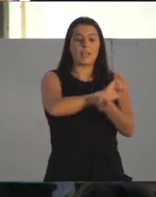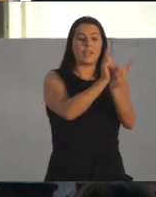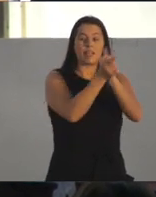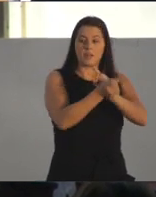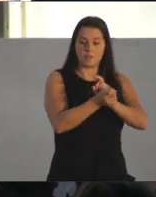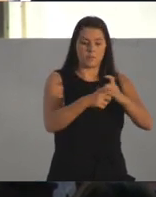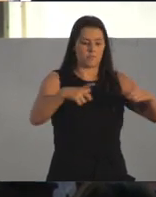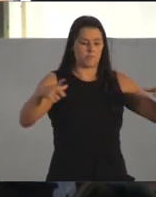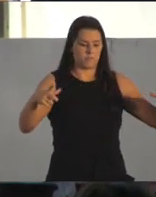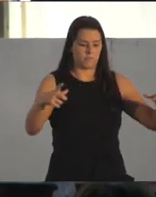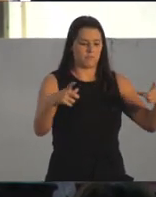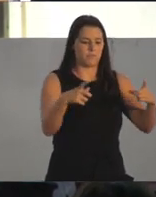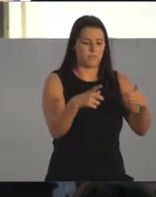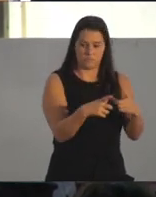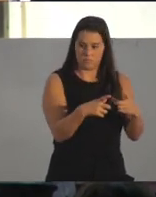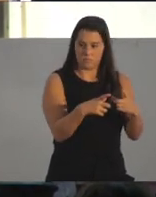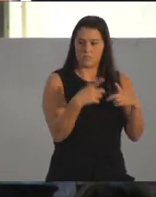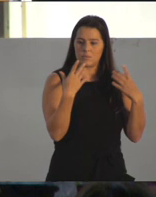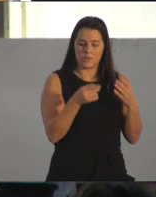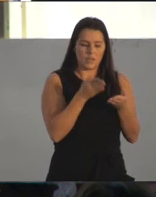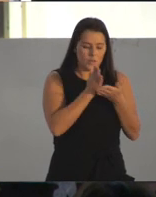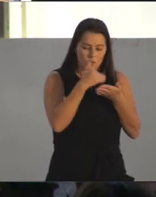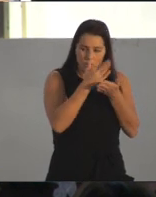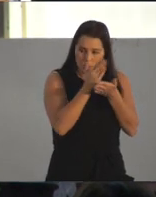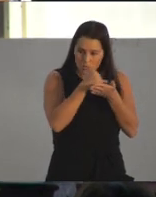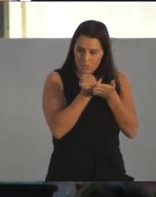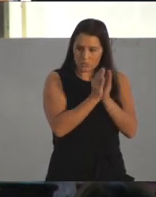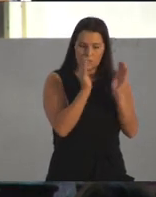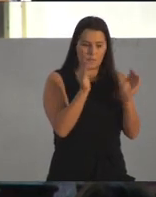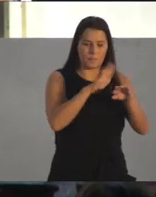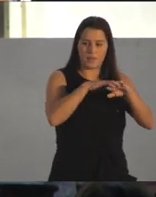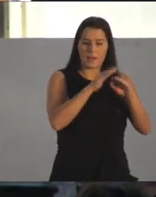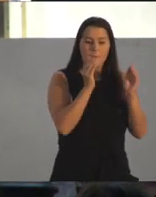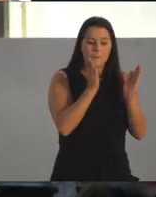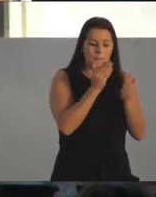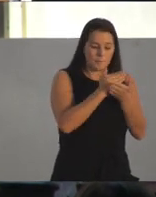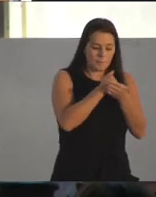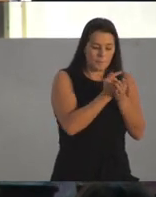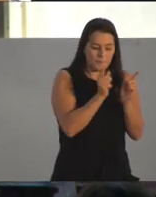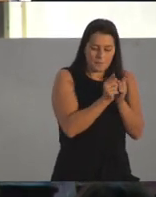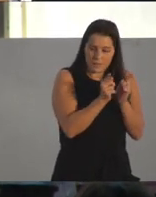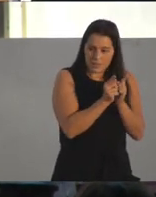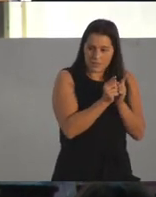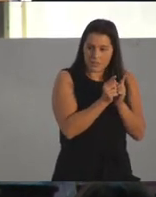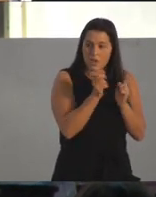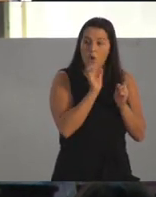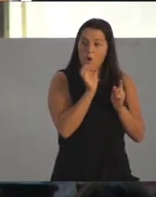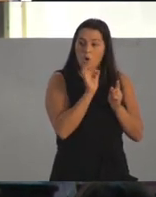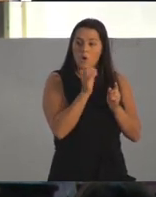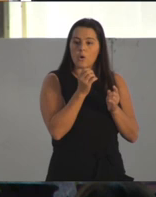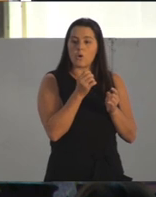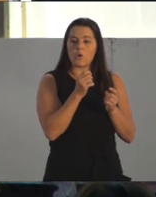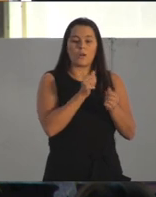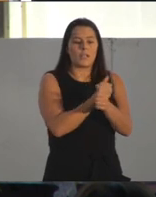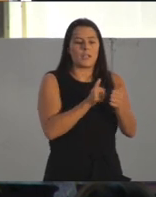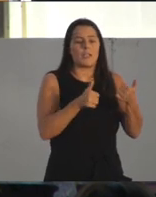decir, los fraccionamos en alimentos más pequeñitos, modificamos su consistencia, su textura, o bien los enriquecemos o sustituimos.